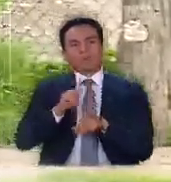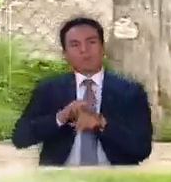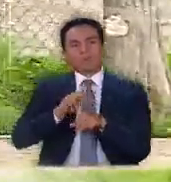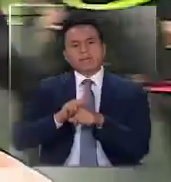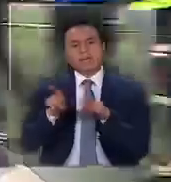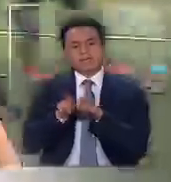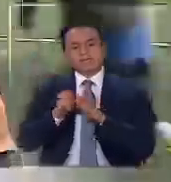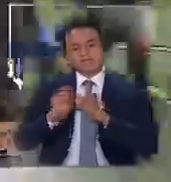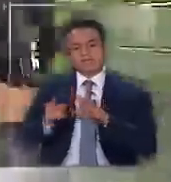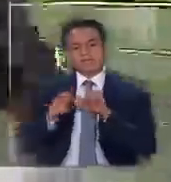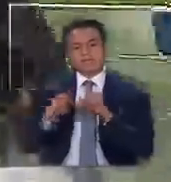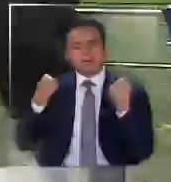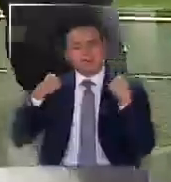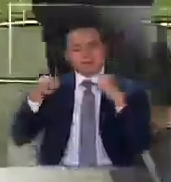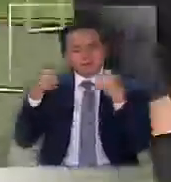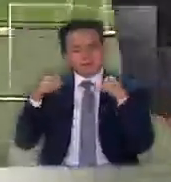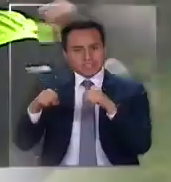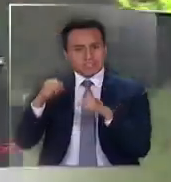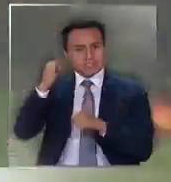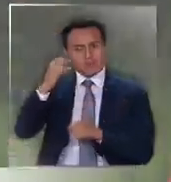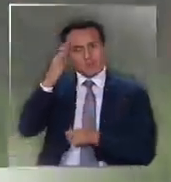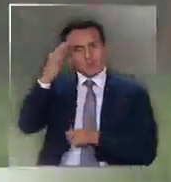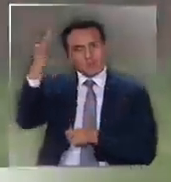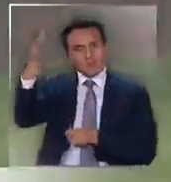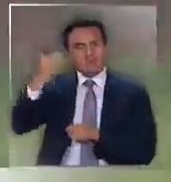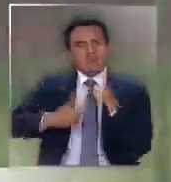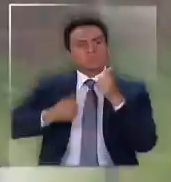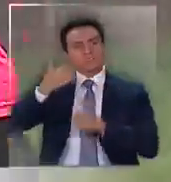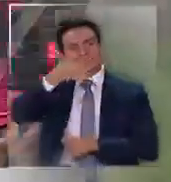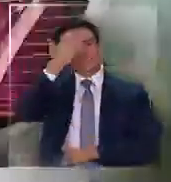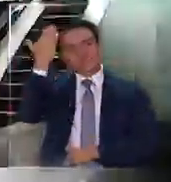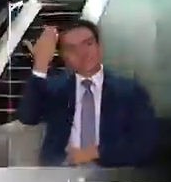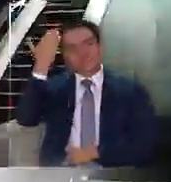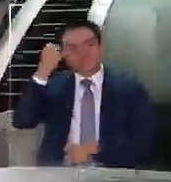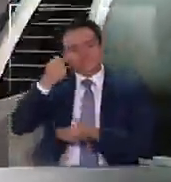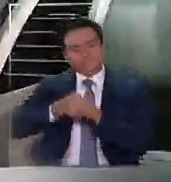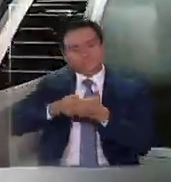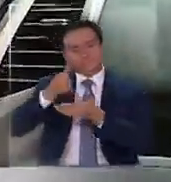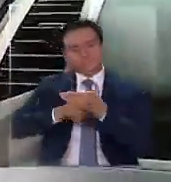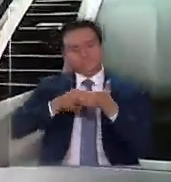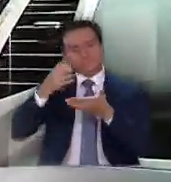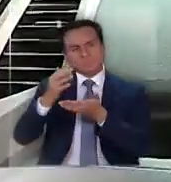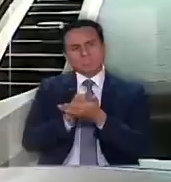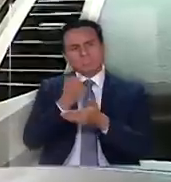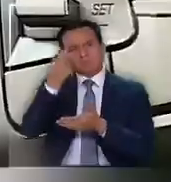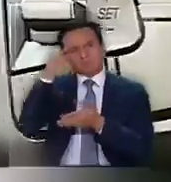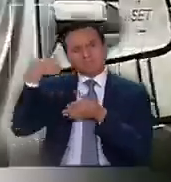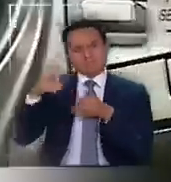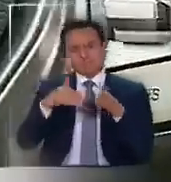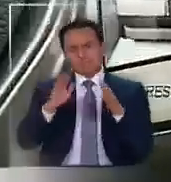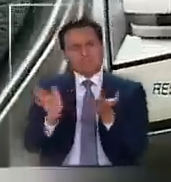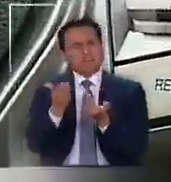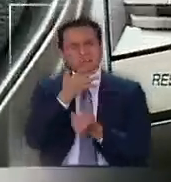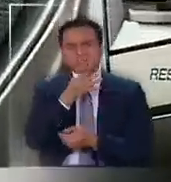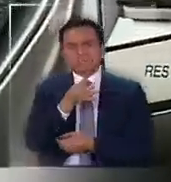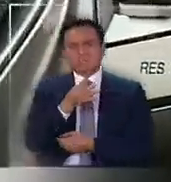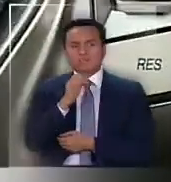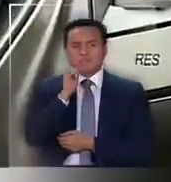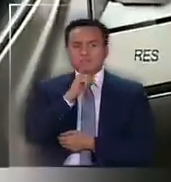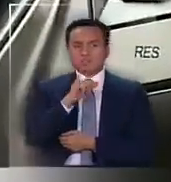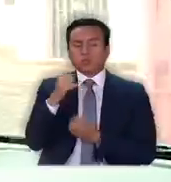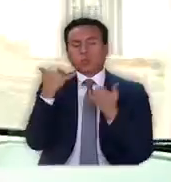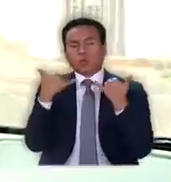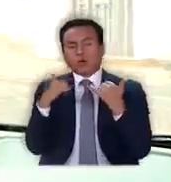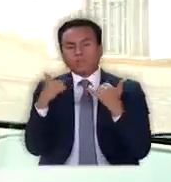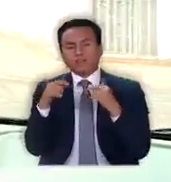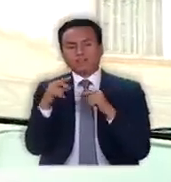formó como deportista, un lugar donde siempre soñó con el profesionalismo. Luchó para conseguirlo, pero el camino no fue fácil, tanto así que mientras